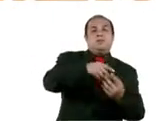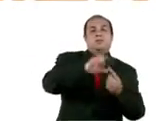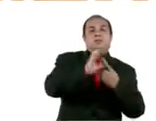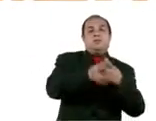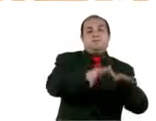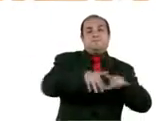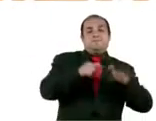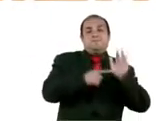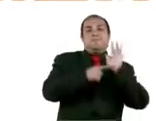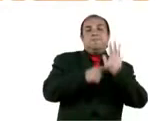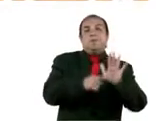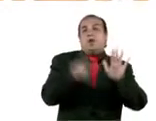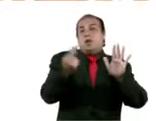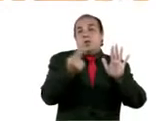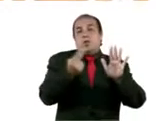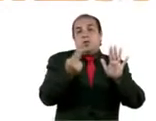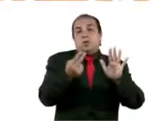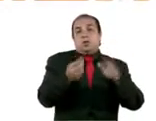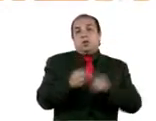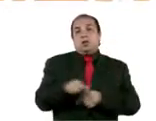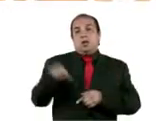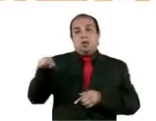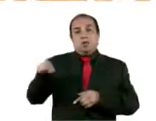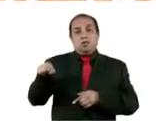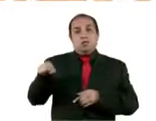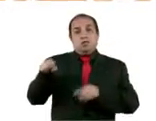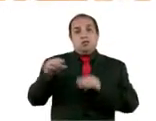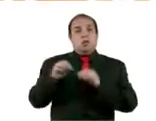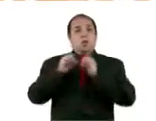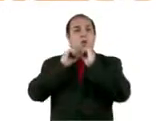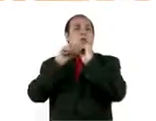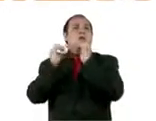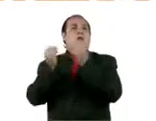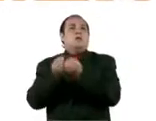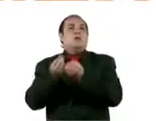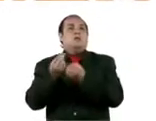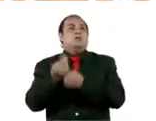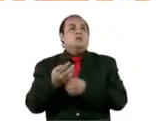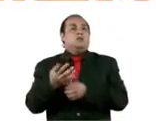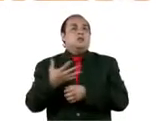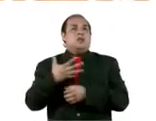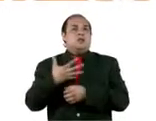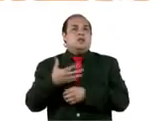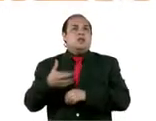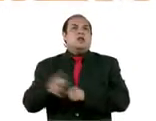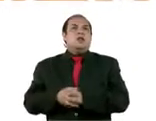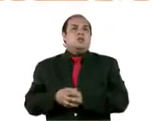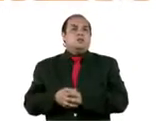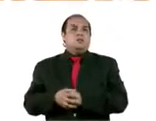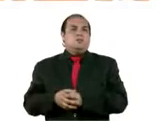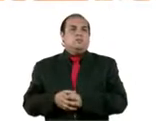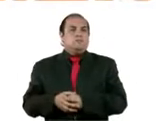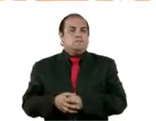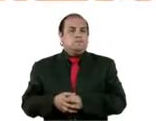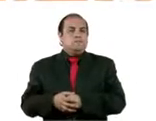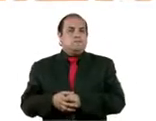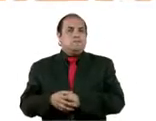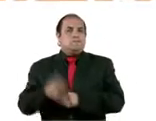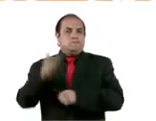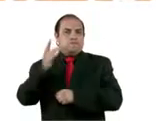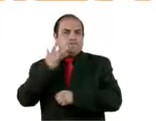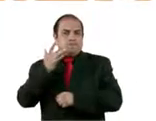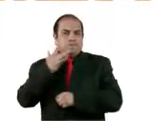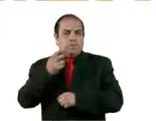no se requieren estos organismos llenos de burocracia, que si la burocracia no garantiza